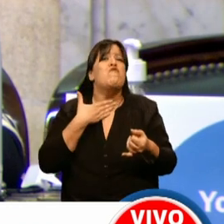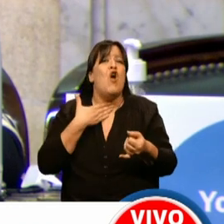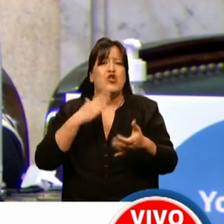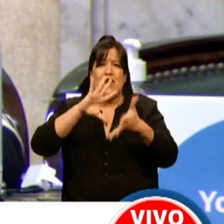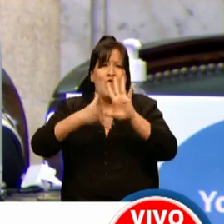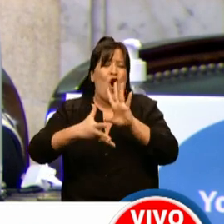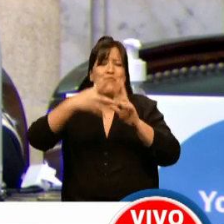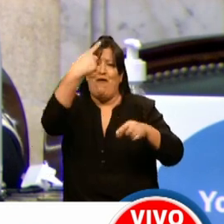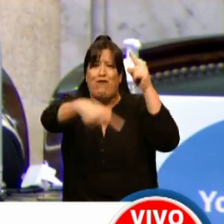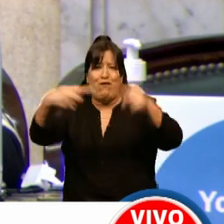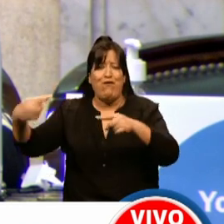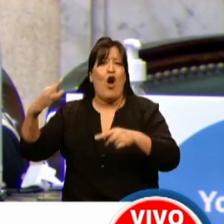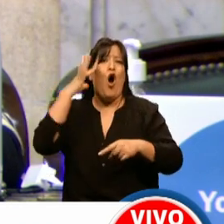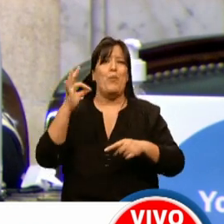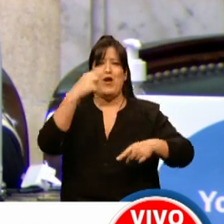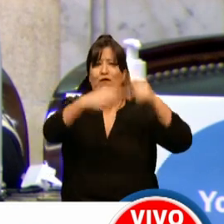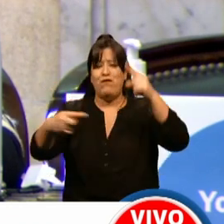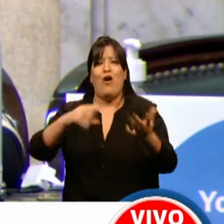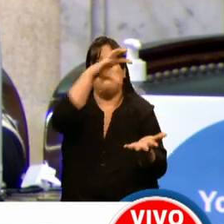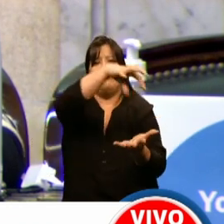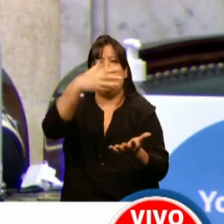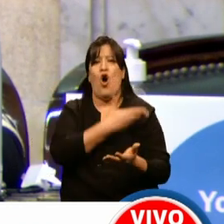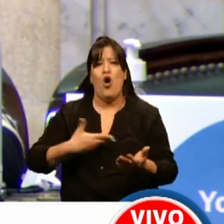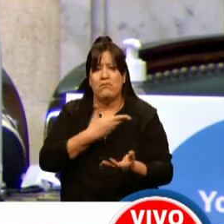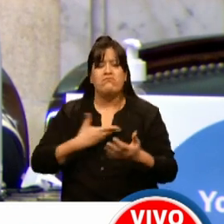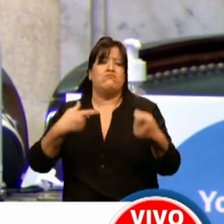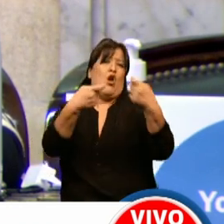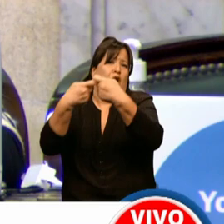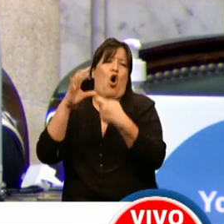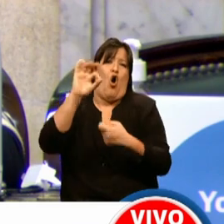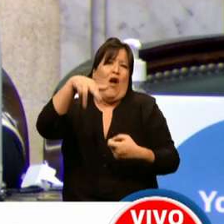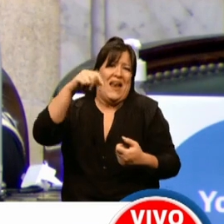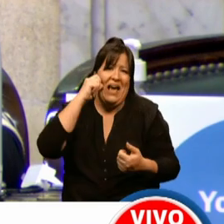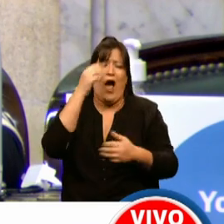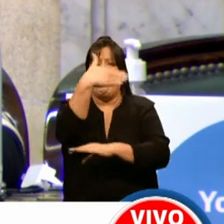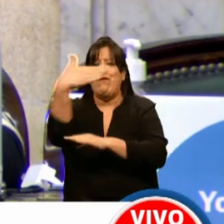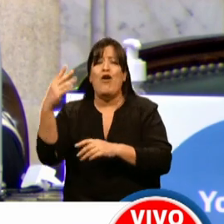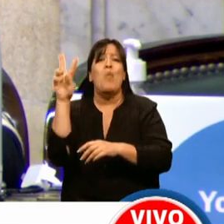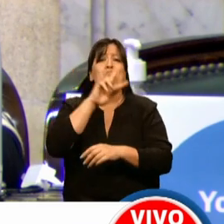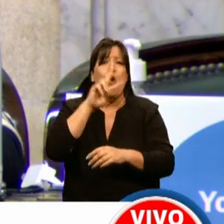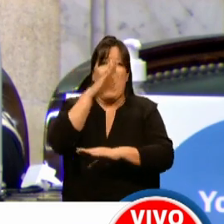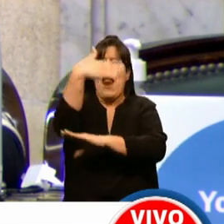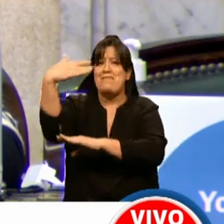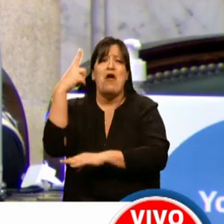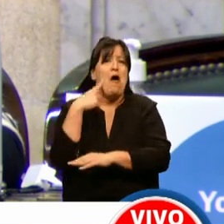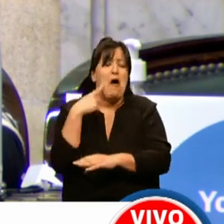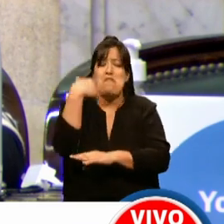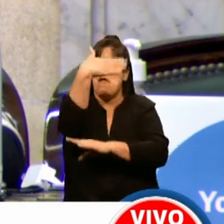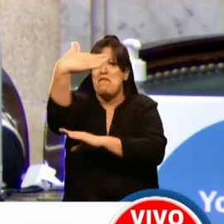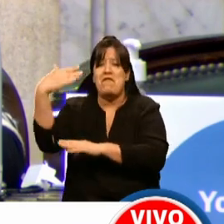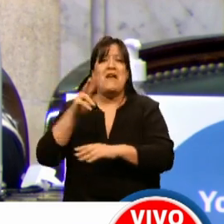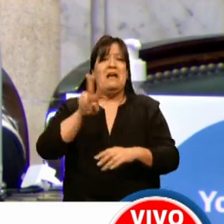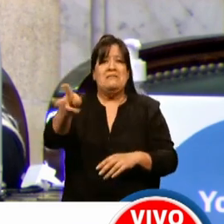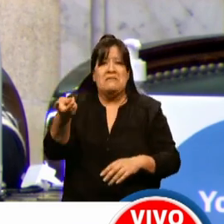que hemos escuchado los organismos gubernamentales a organizaciones sociales a mujeres a hombres atrás